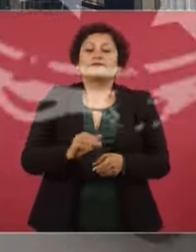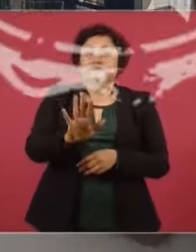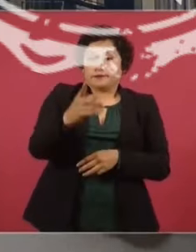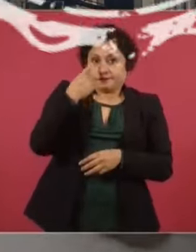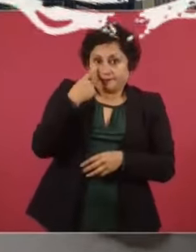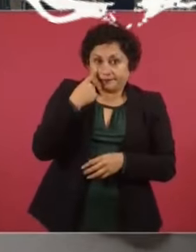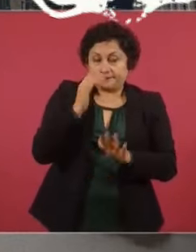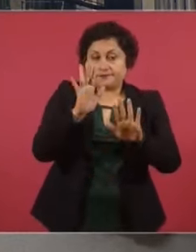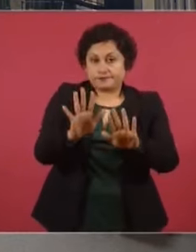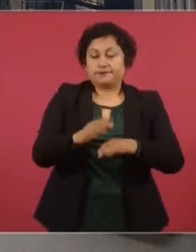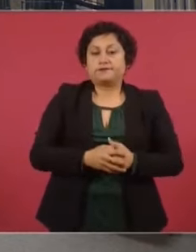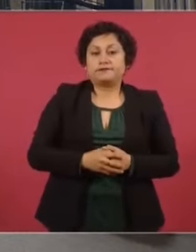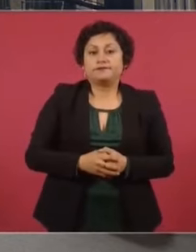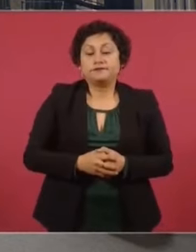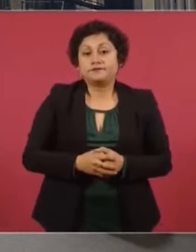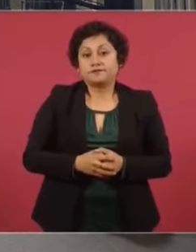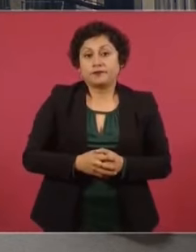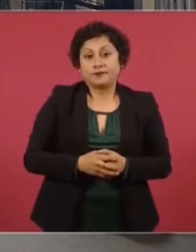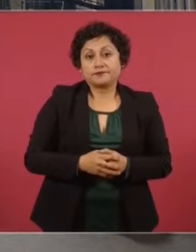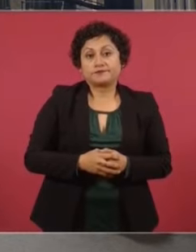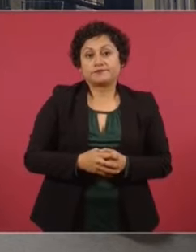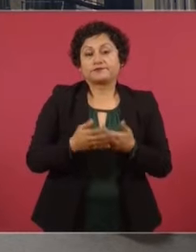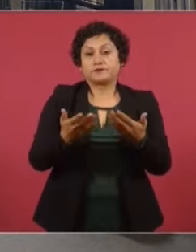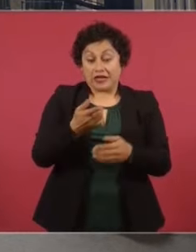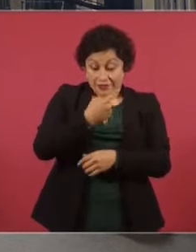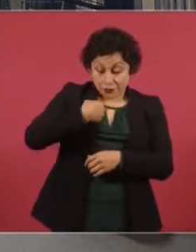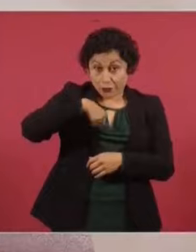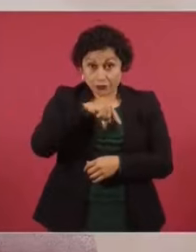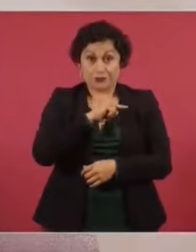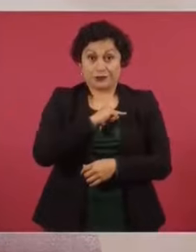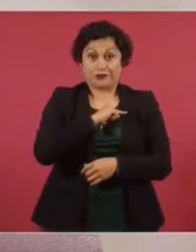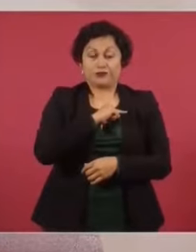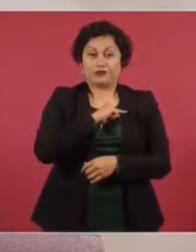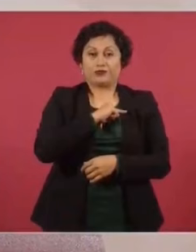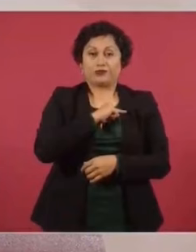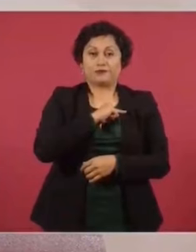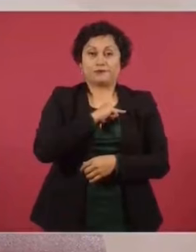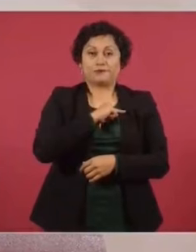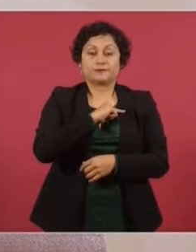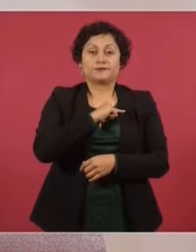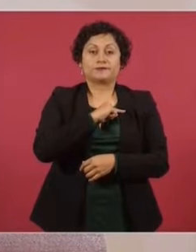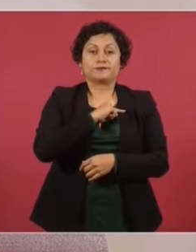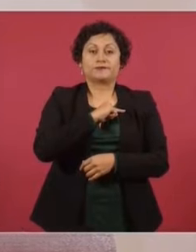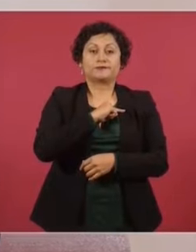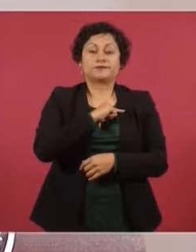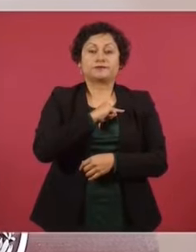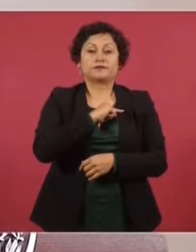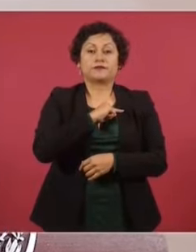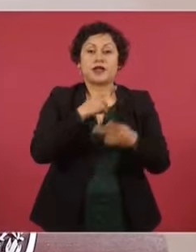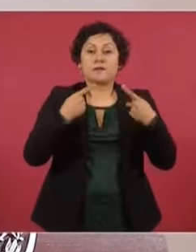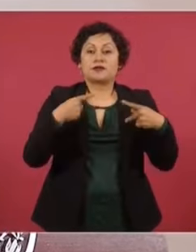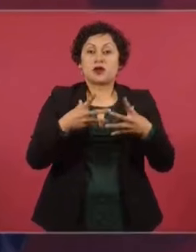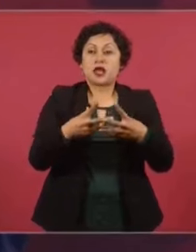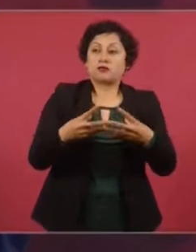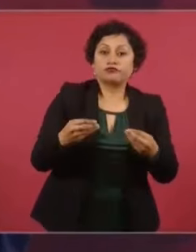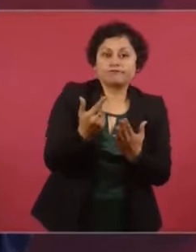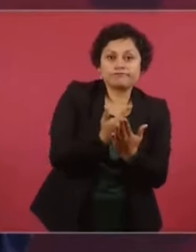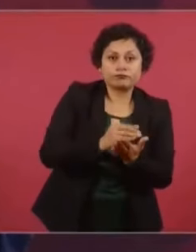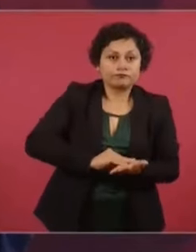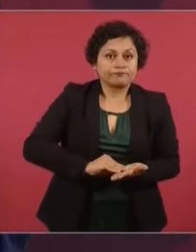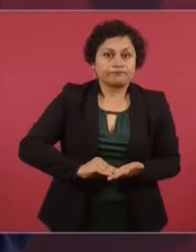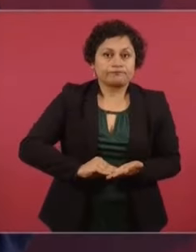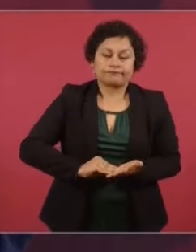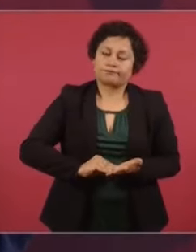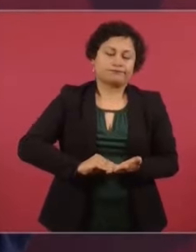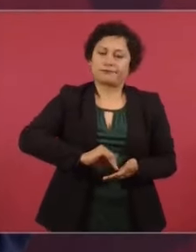En primer lugar, no hay de parte nuestra la intención, nunca ha habido, de borrar a ningún desaparecido. Yo tengo.